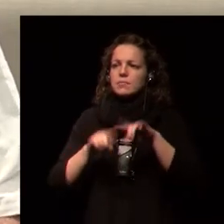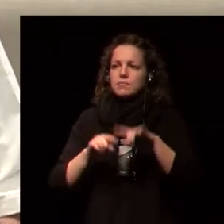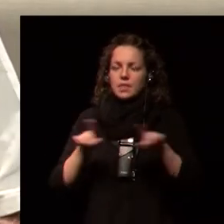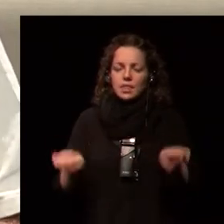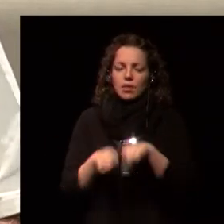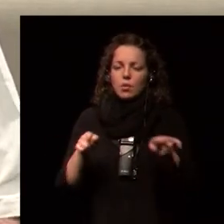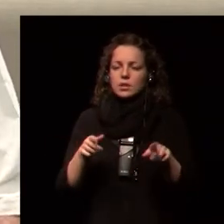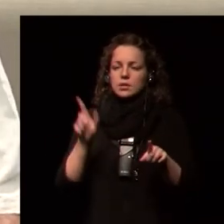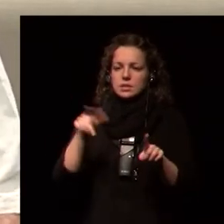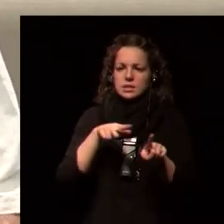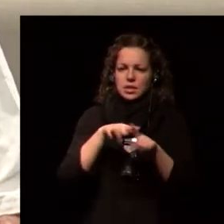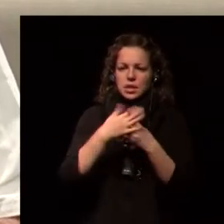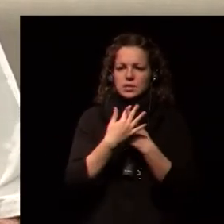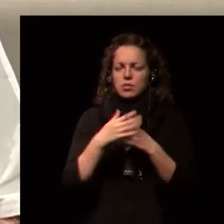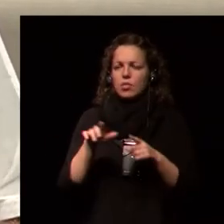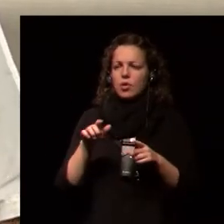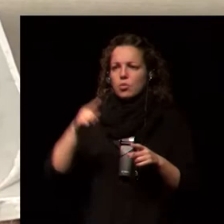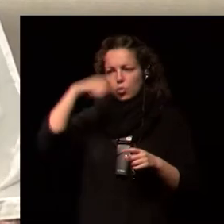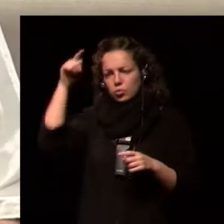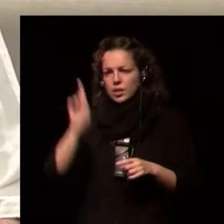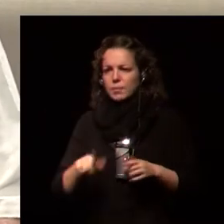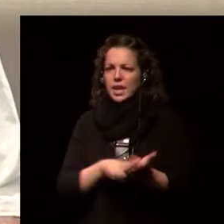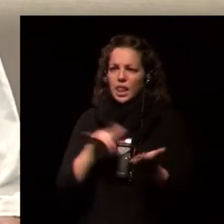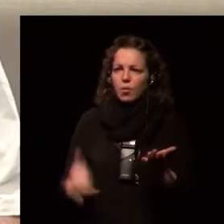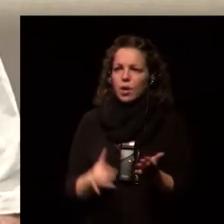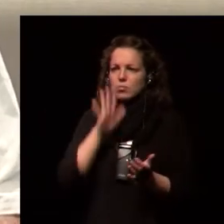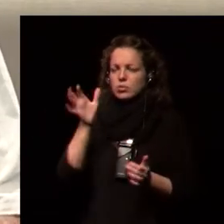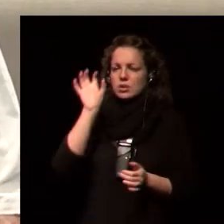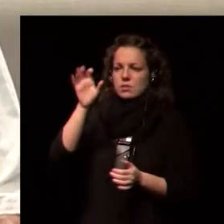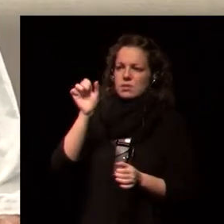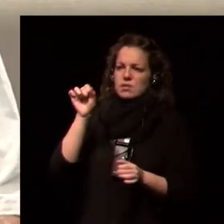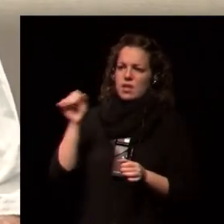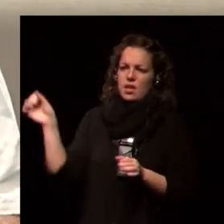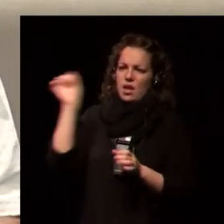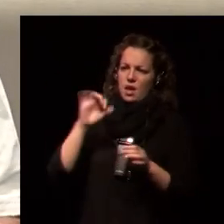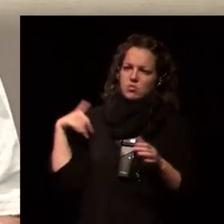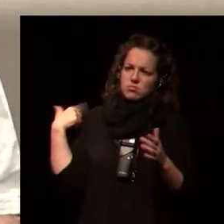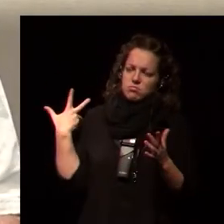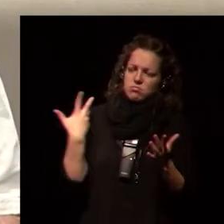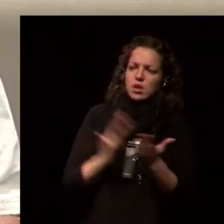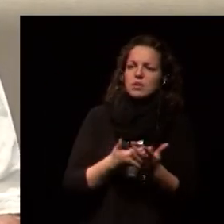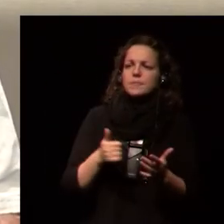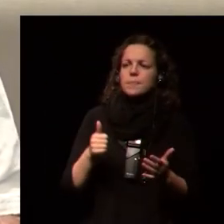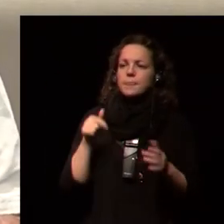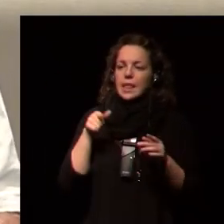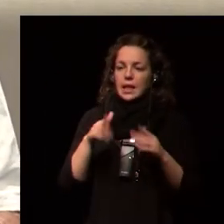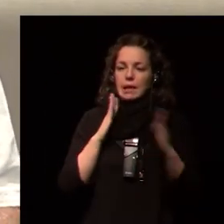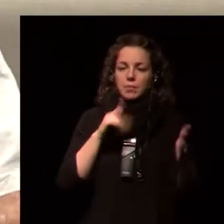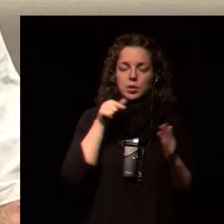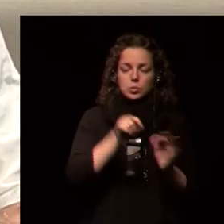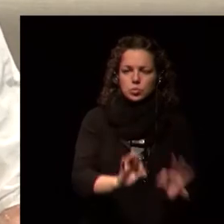del lenguaje tras vivir muchos años en este país, y entonces solo llevaba varios meses. Incluso entonces